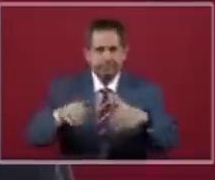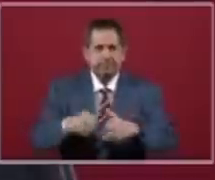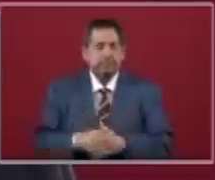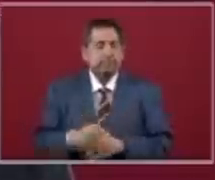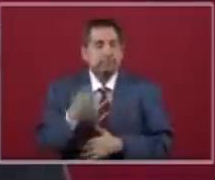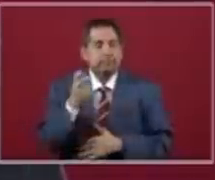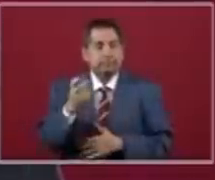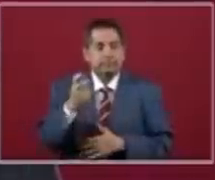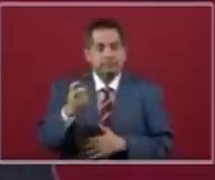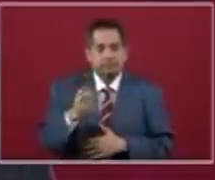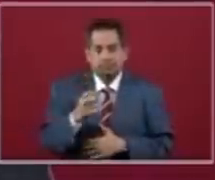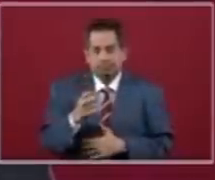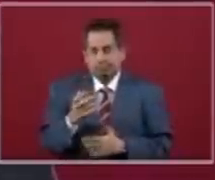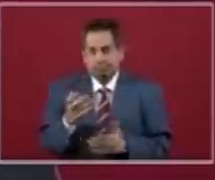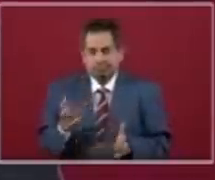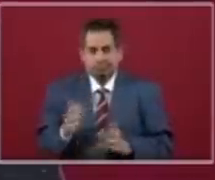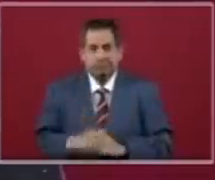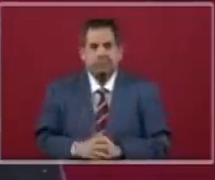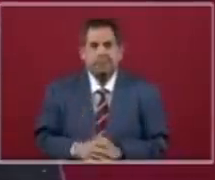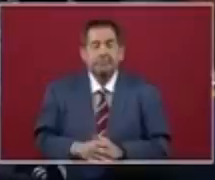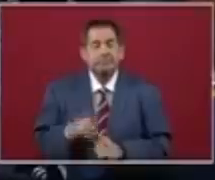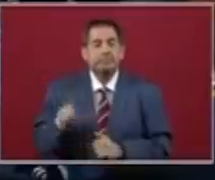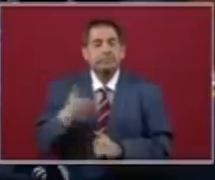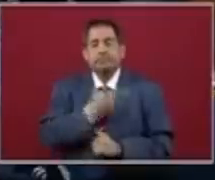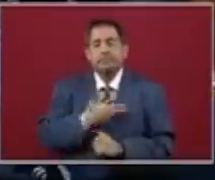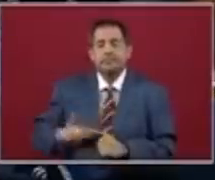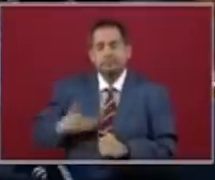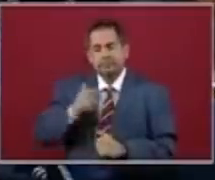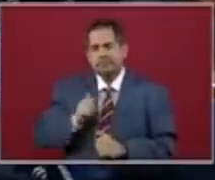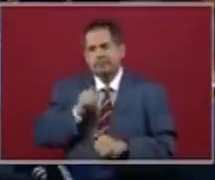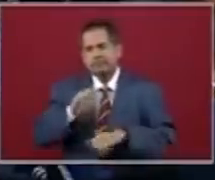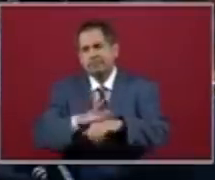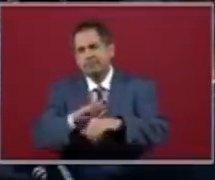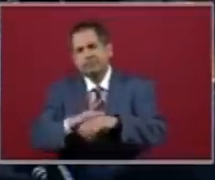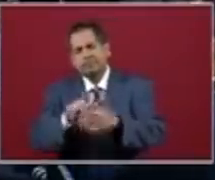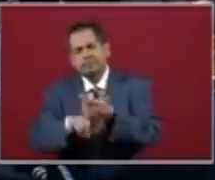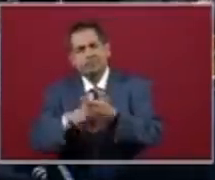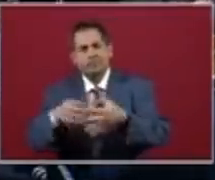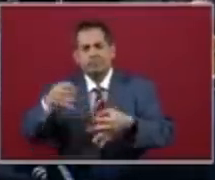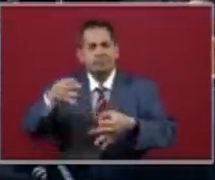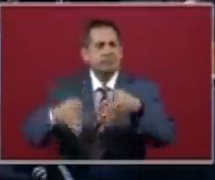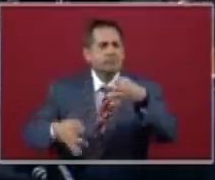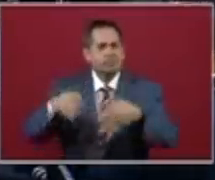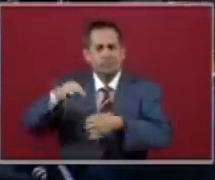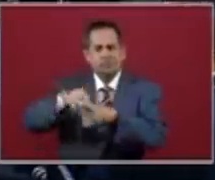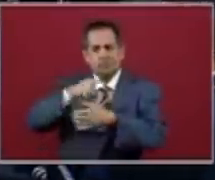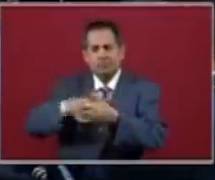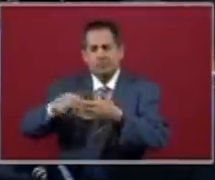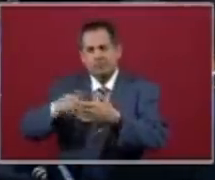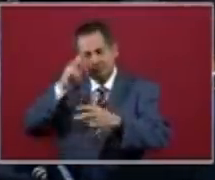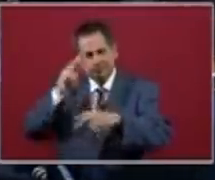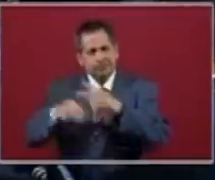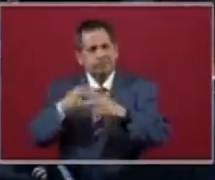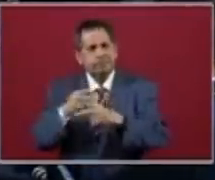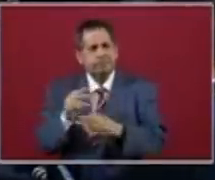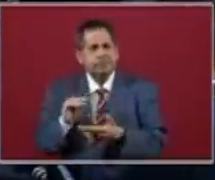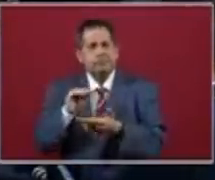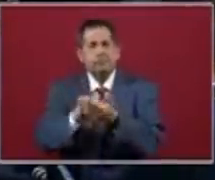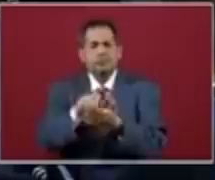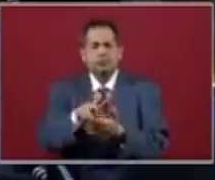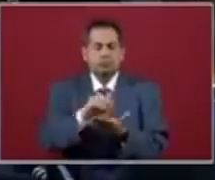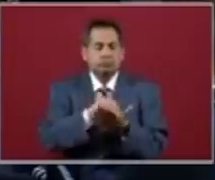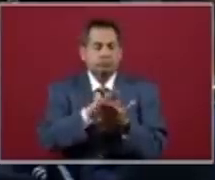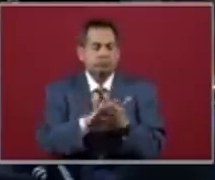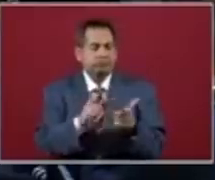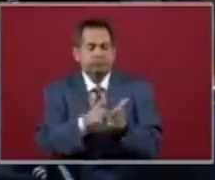Eso es lo que puedo comentar. Claro. Y, presidente, aprovechar para preguntarle, ¿hay un proyecto en el Tribunal Electoral para tratar de reponer el asunto del registro del